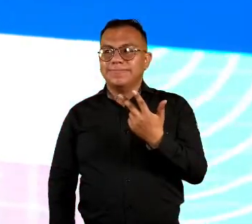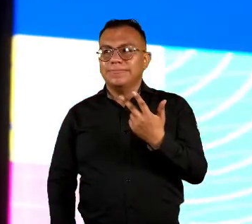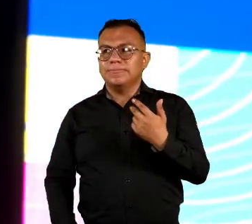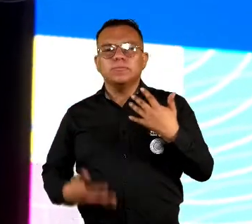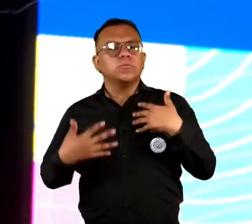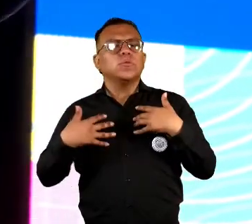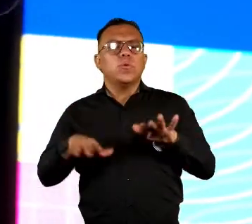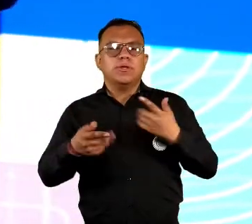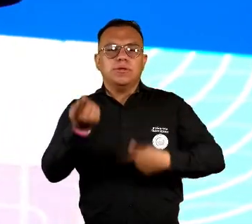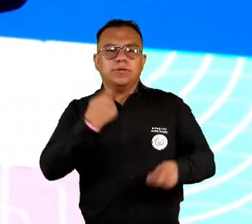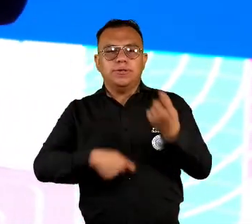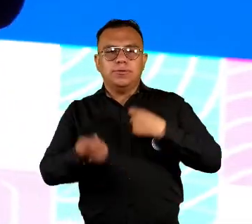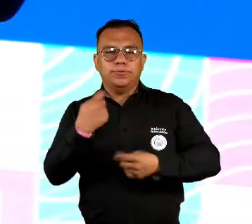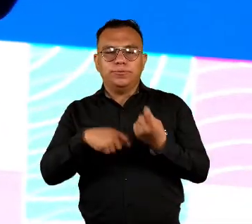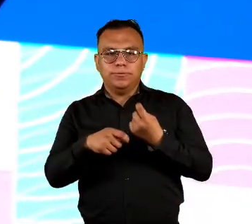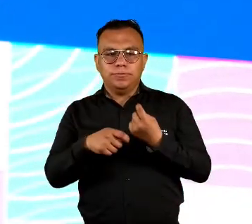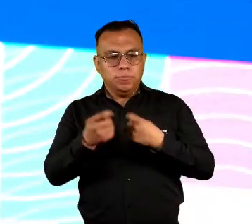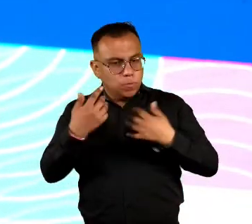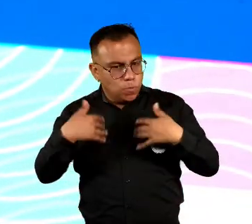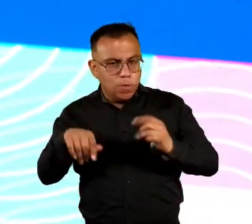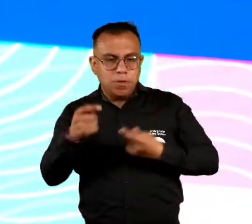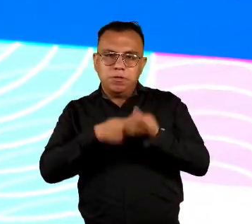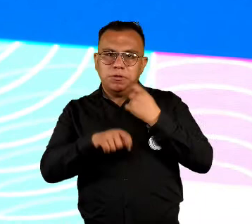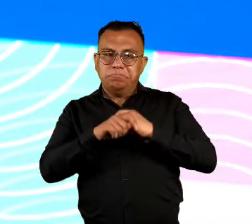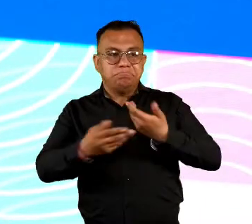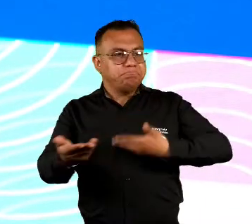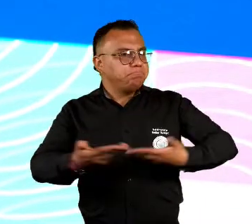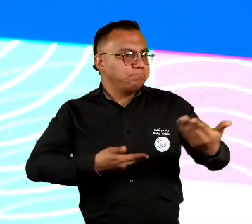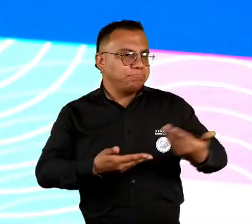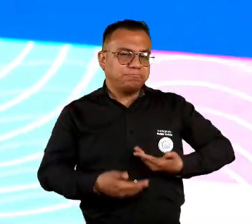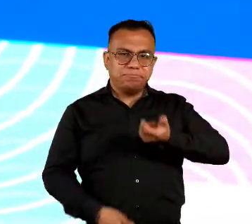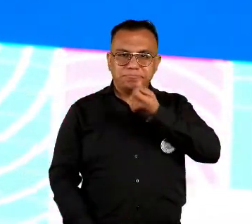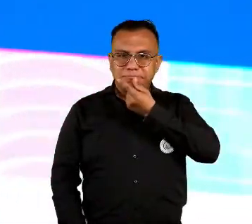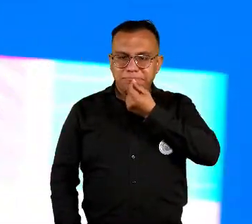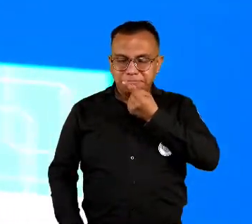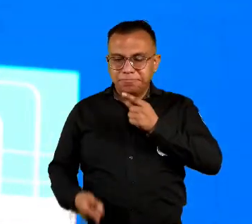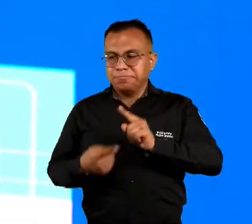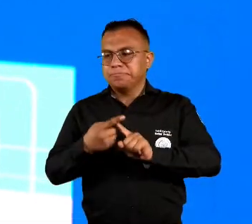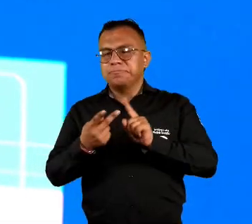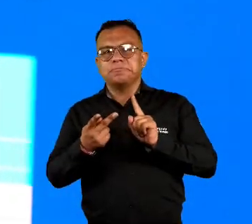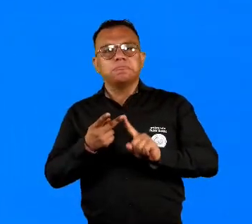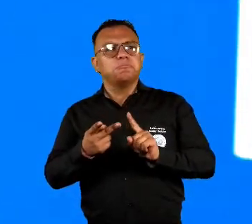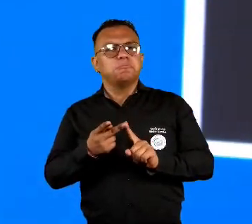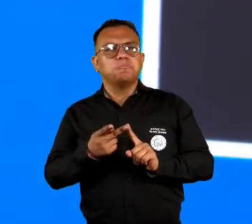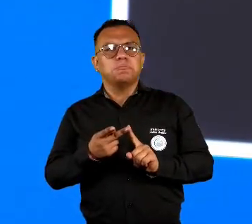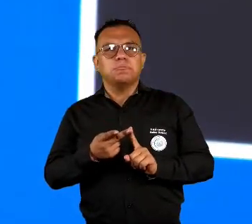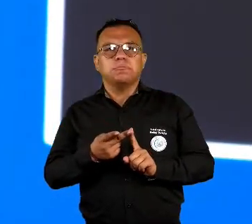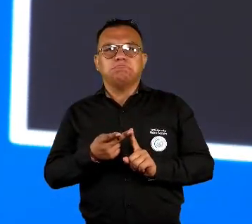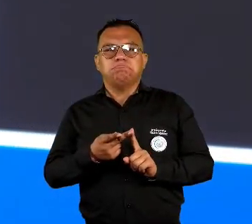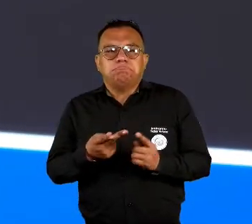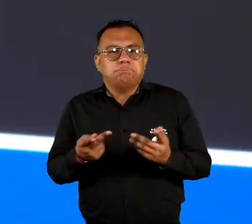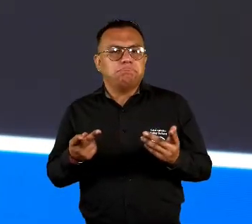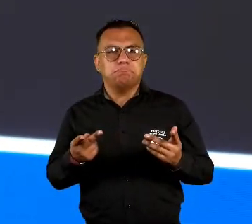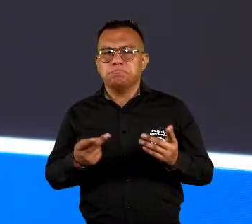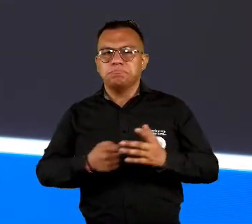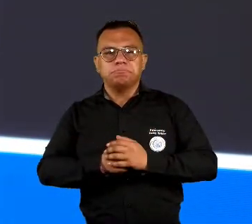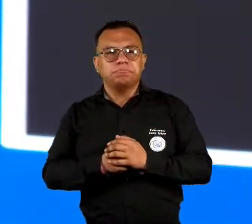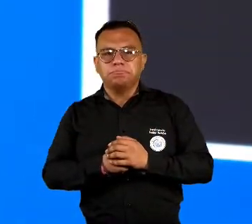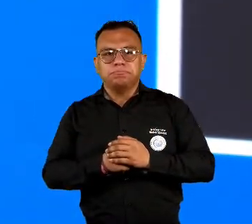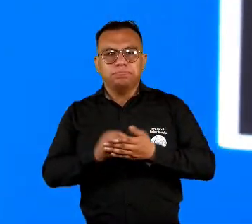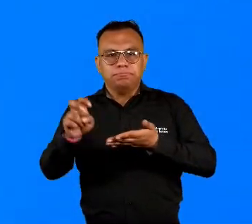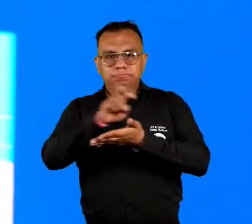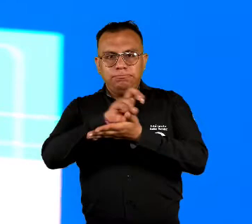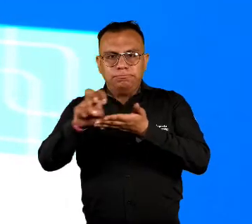cualquier negocio ya sea poner una farmacia poner una máquina una